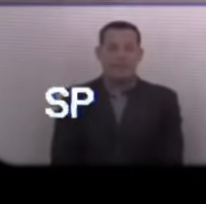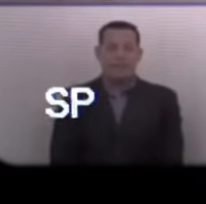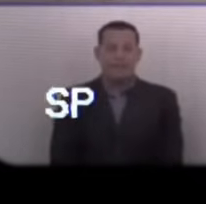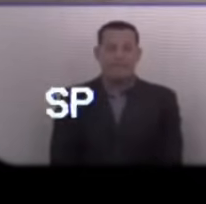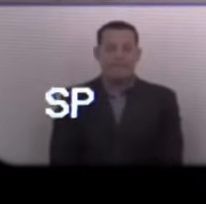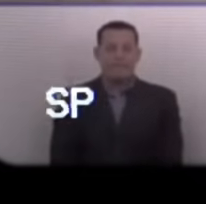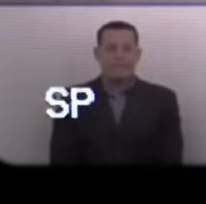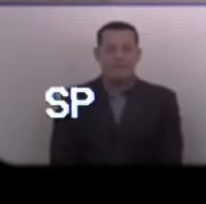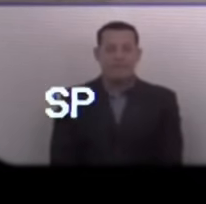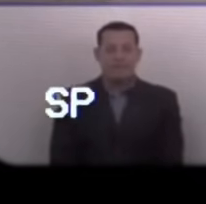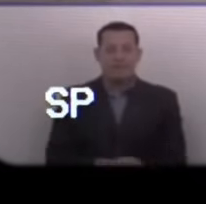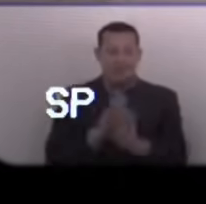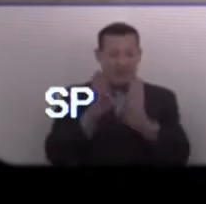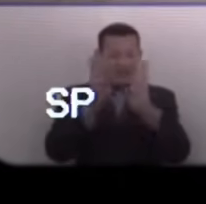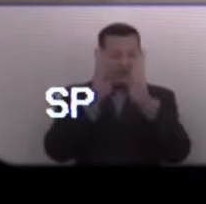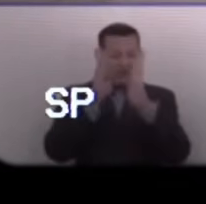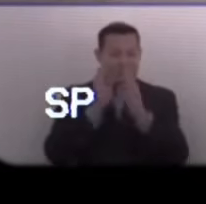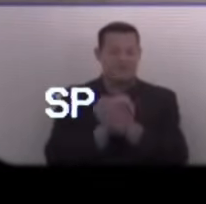Fíjense bien,